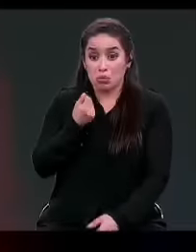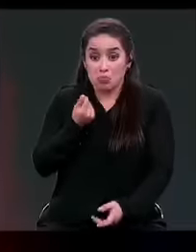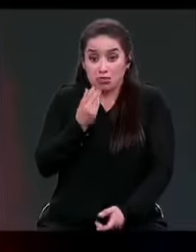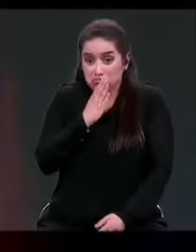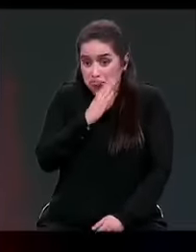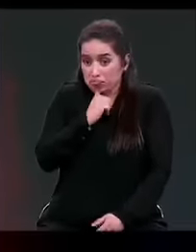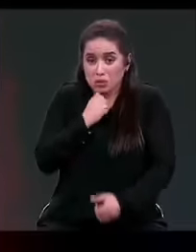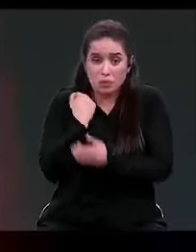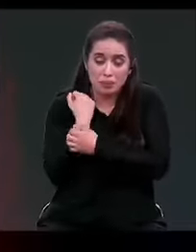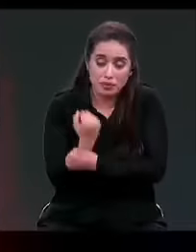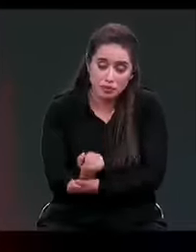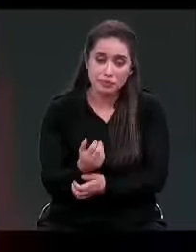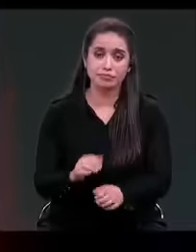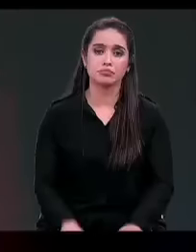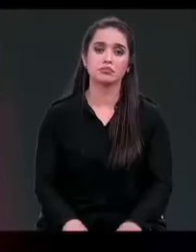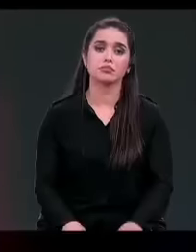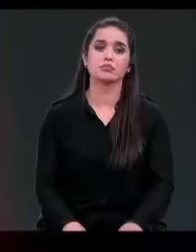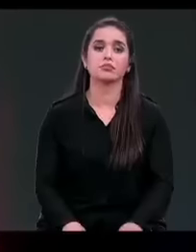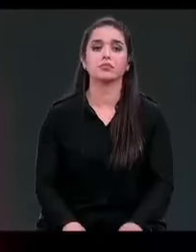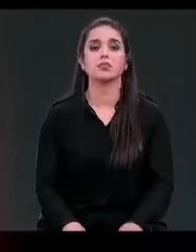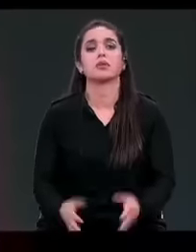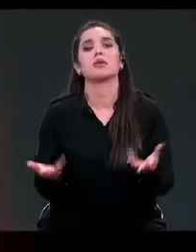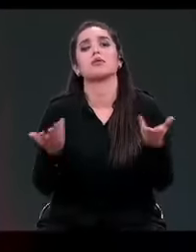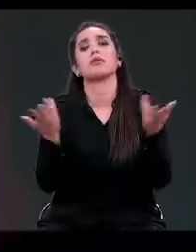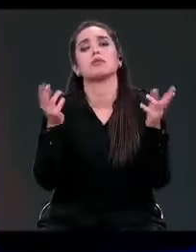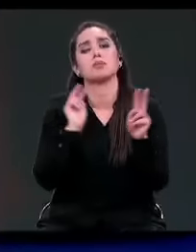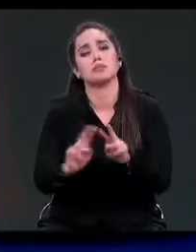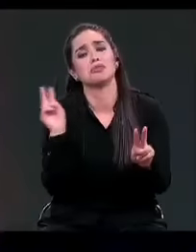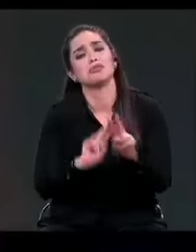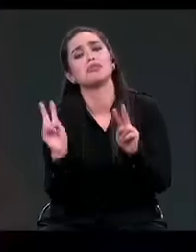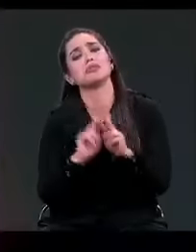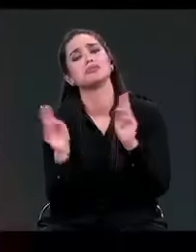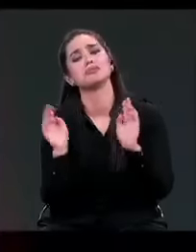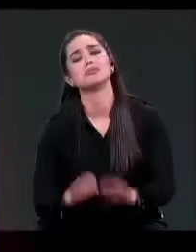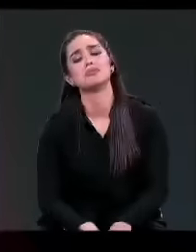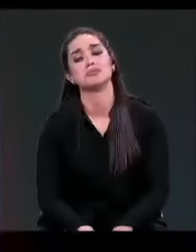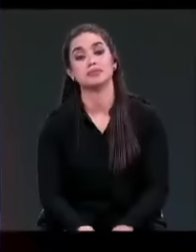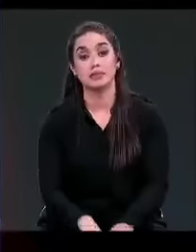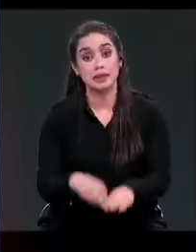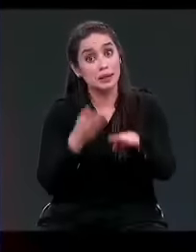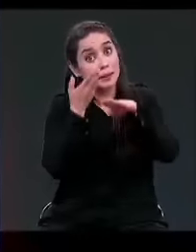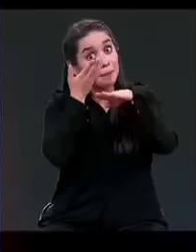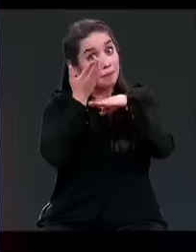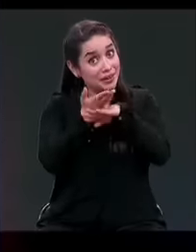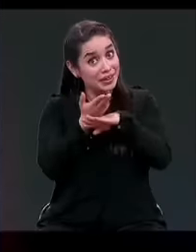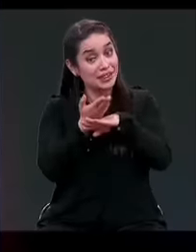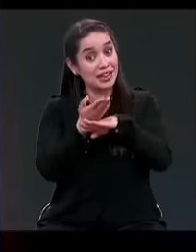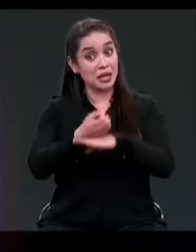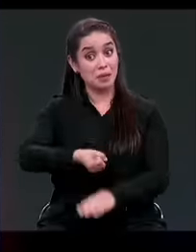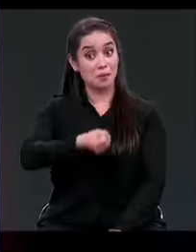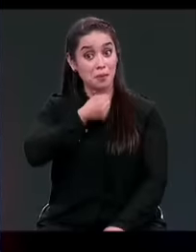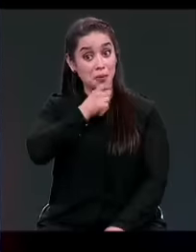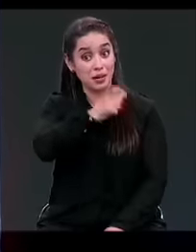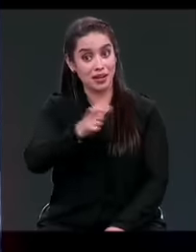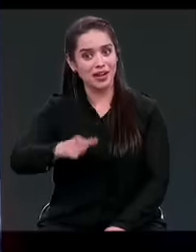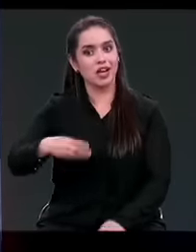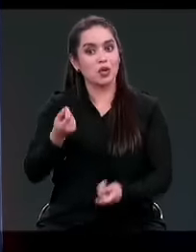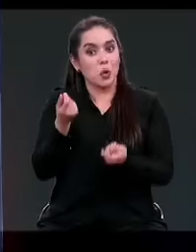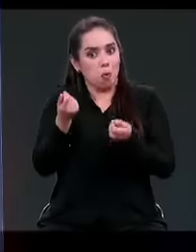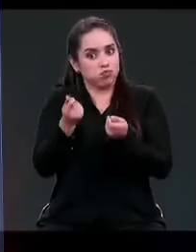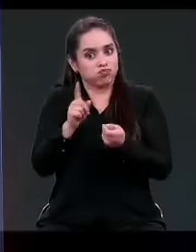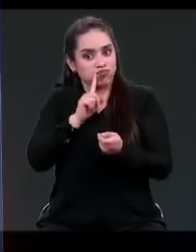para jubilársela. Ahora, ¿cómo lo voy a hacer? Pidámosle a ellos, ellos trabajan en la tele, tienen mucha